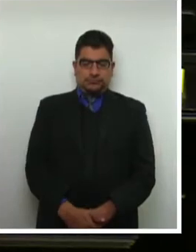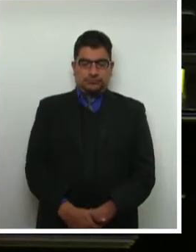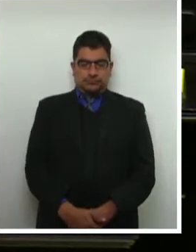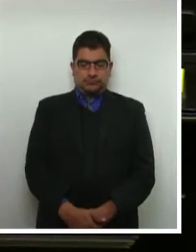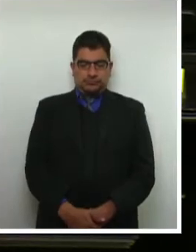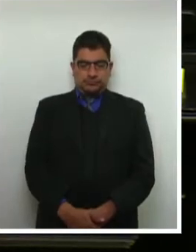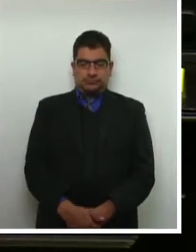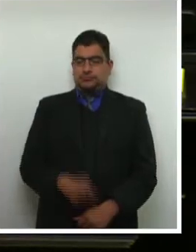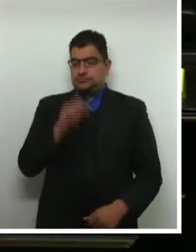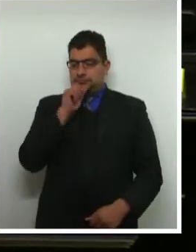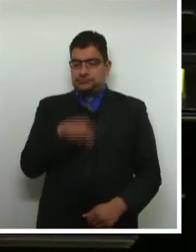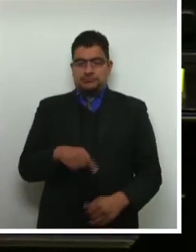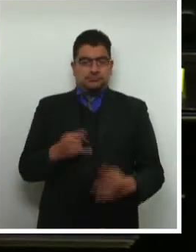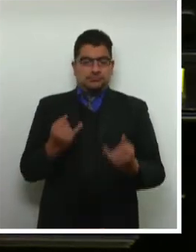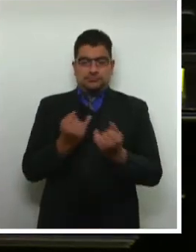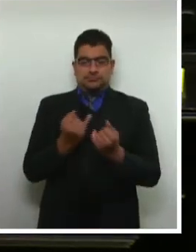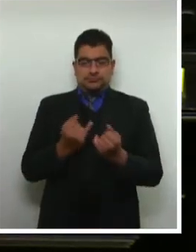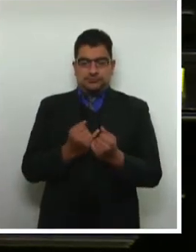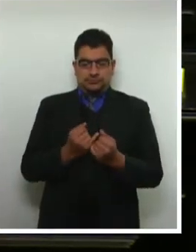En consecuencia,